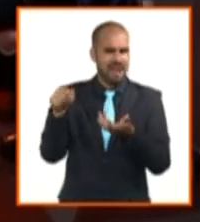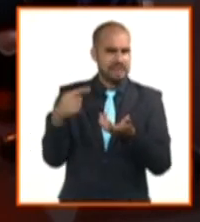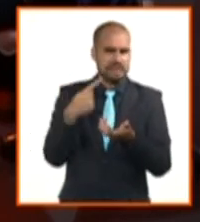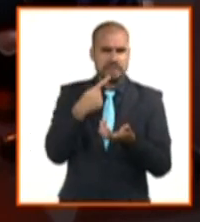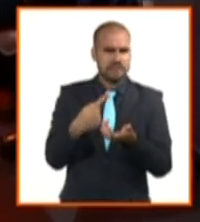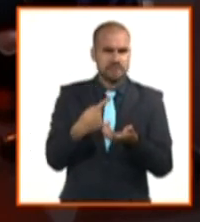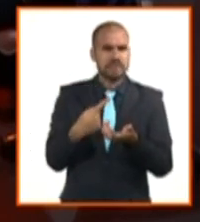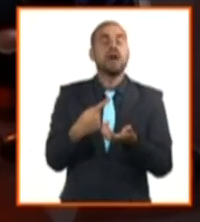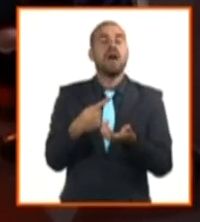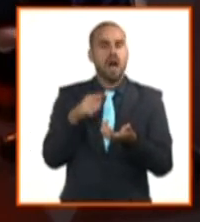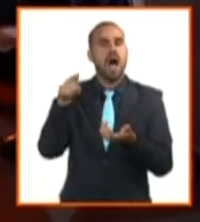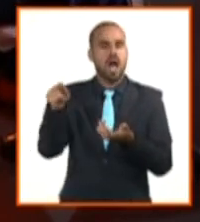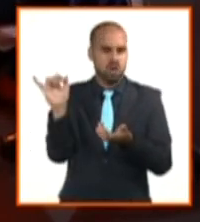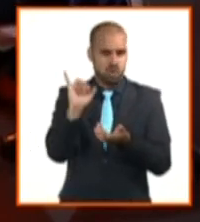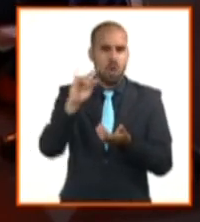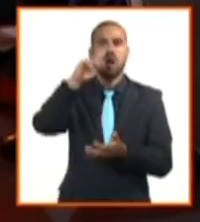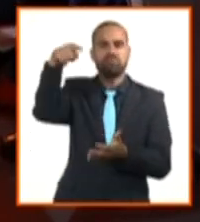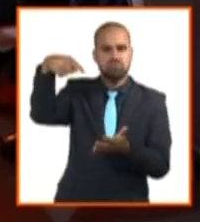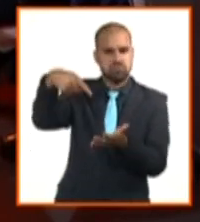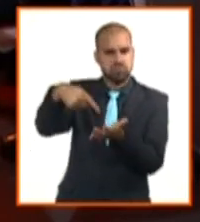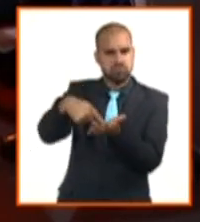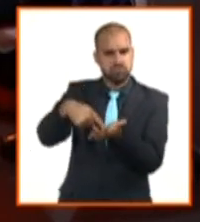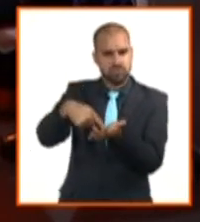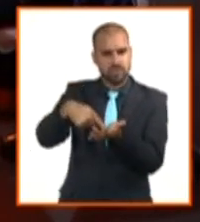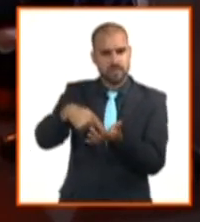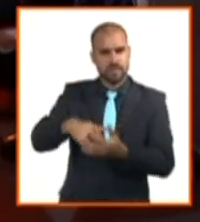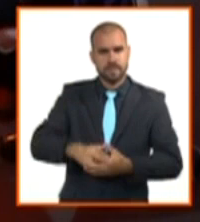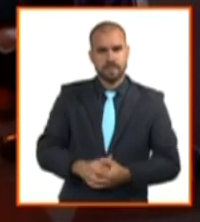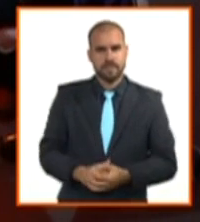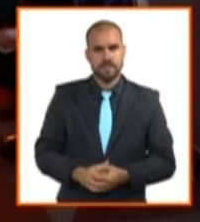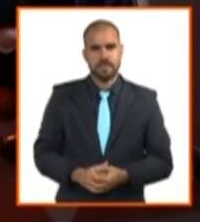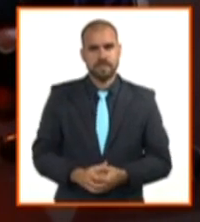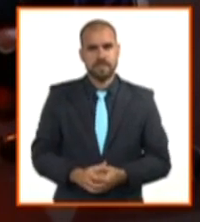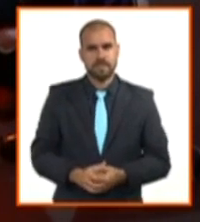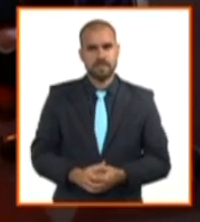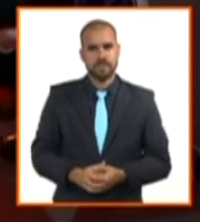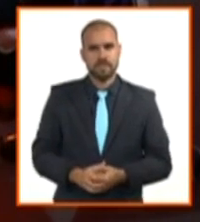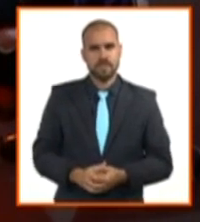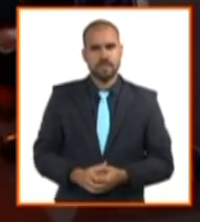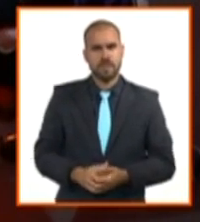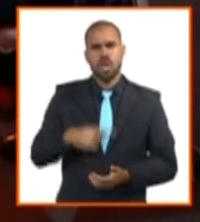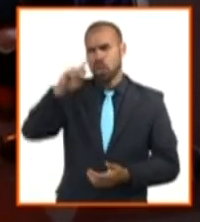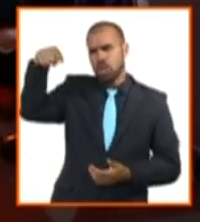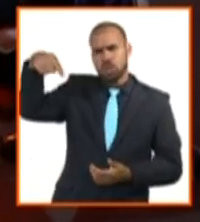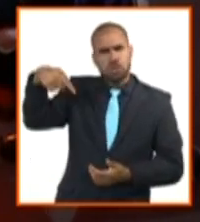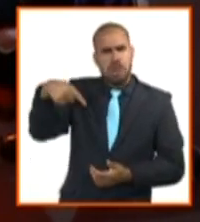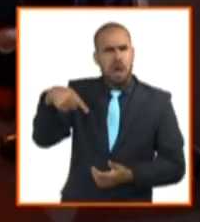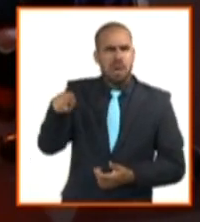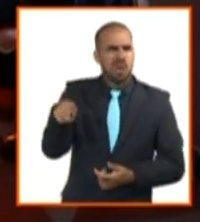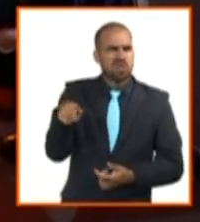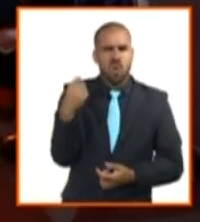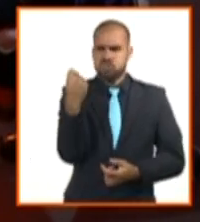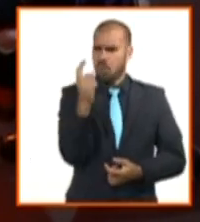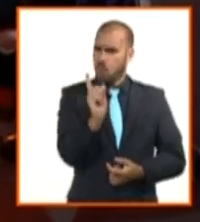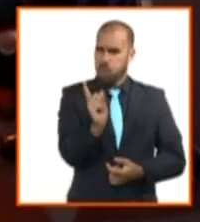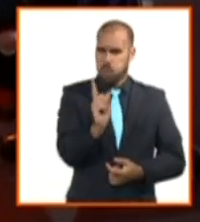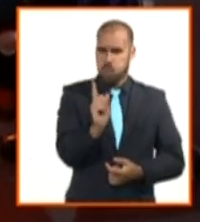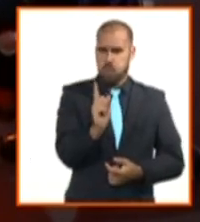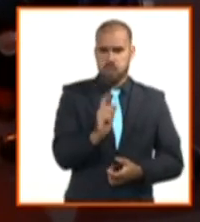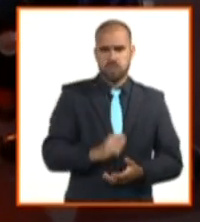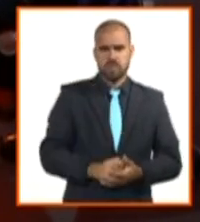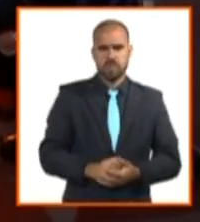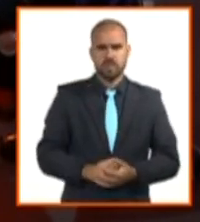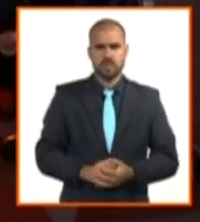porque también ahí en artemisa en candelaria sobre un pequeño tornado tornado muy débil al igual que el del jura agua en el